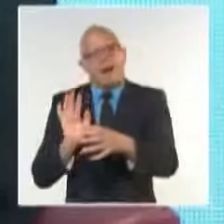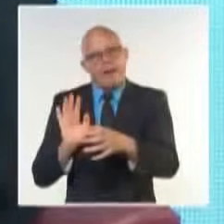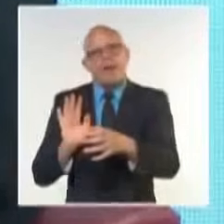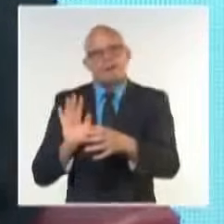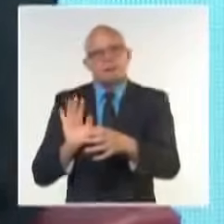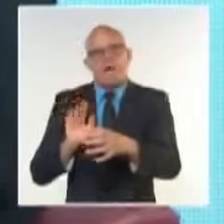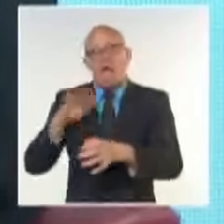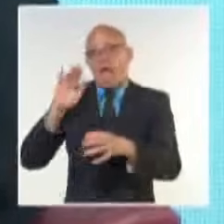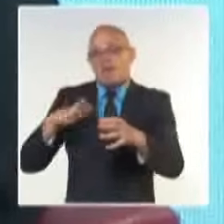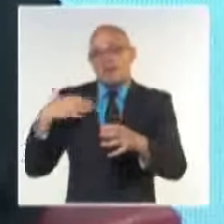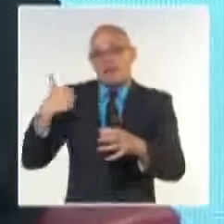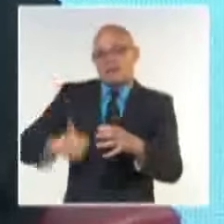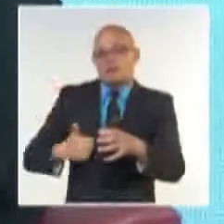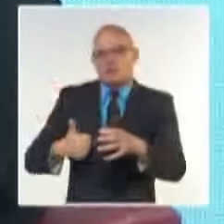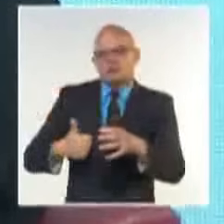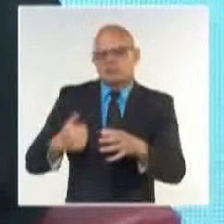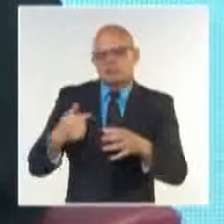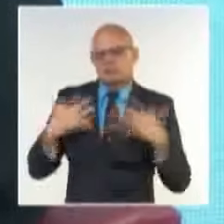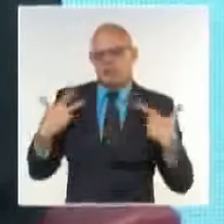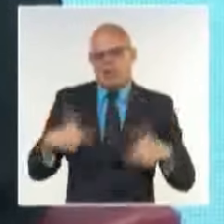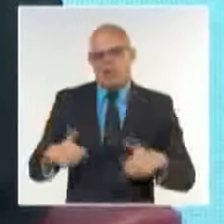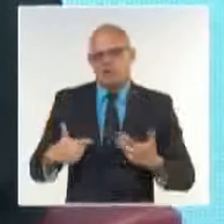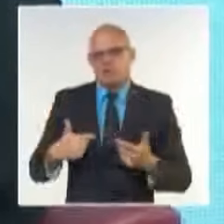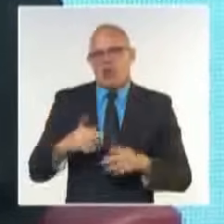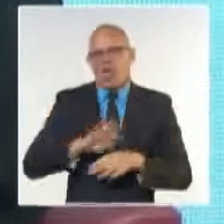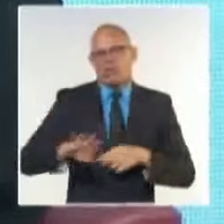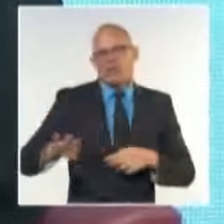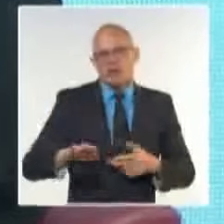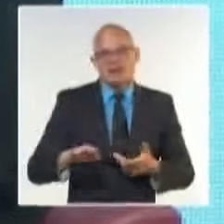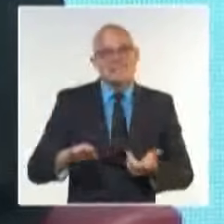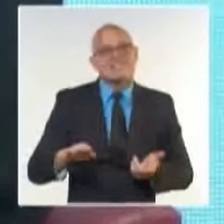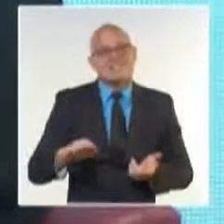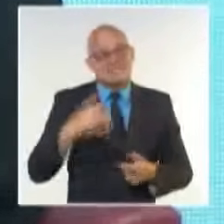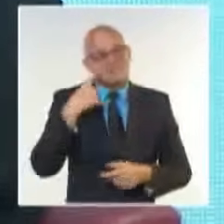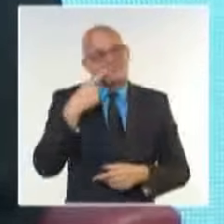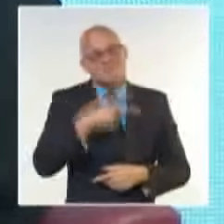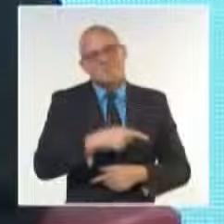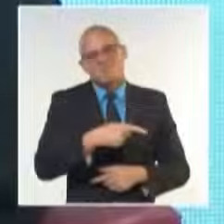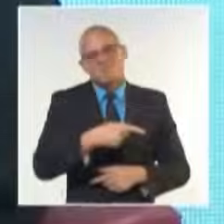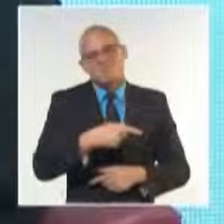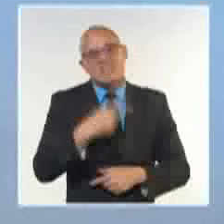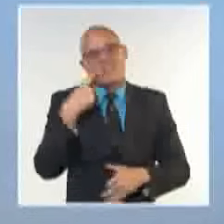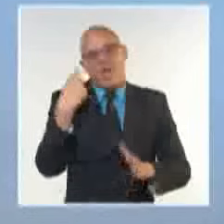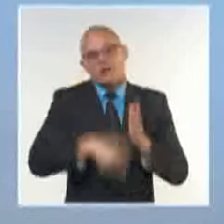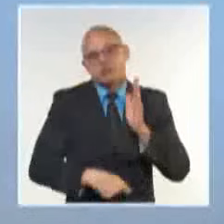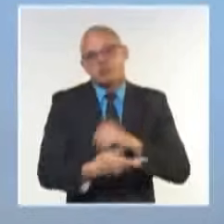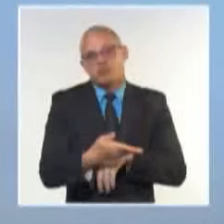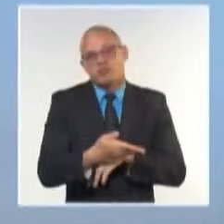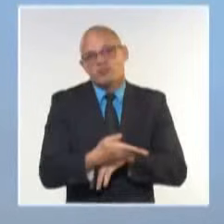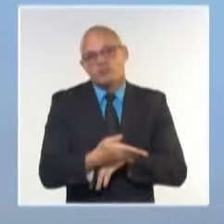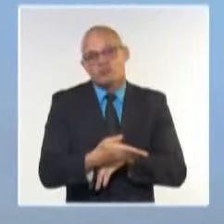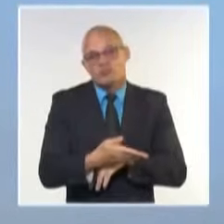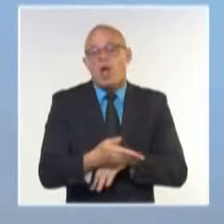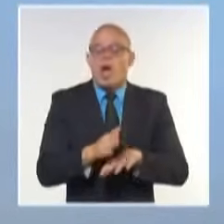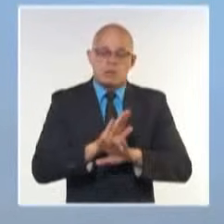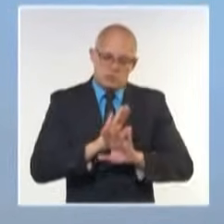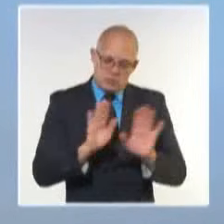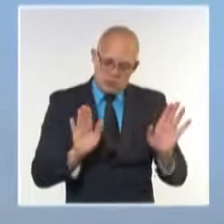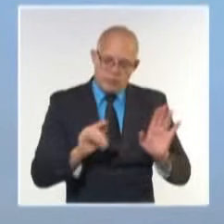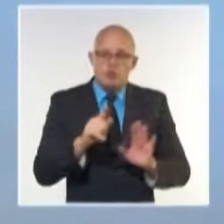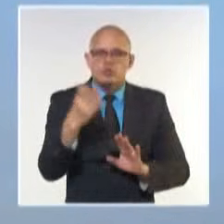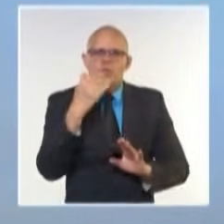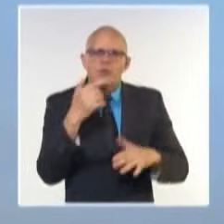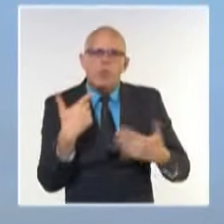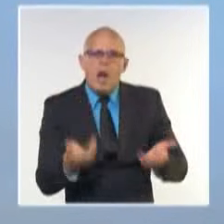escuchan las sugerencias que se dan y propician estos hechos que se han descrito. En resumen, que usted lo que cree, de acuerdo a lo que ha dicho el fiscal,